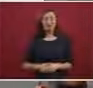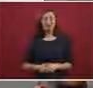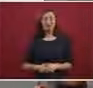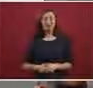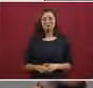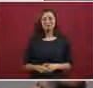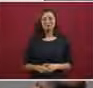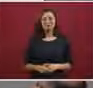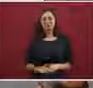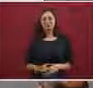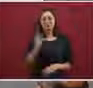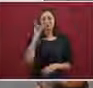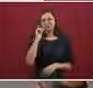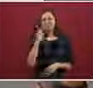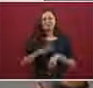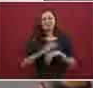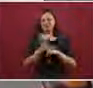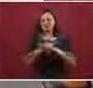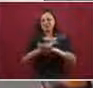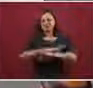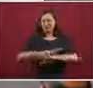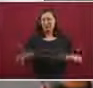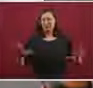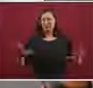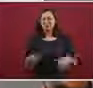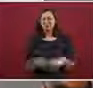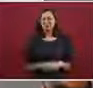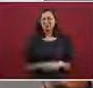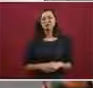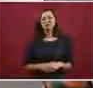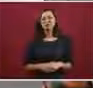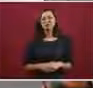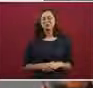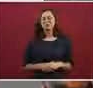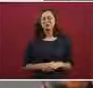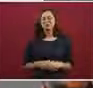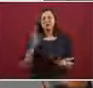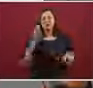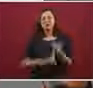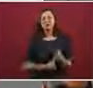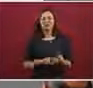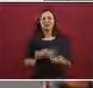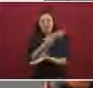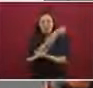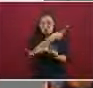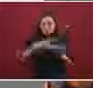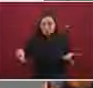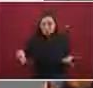Mañana les voy a informar de una compra que dejaron